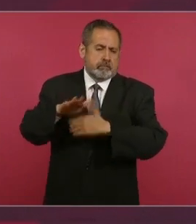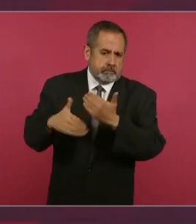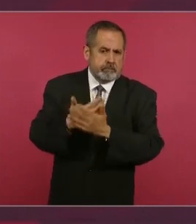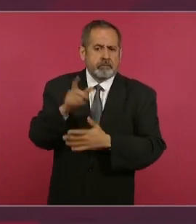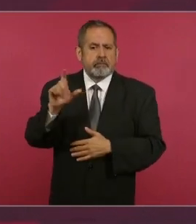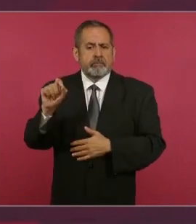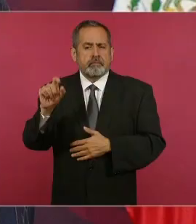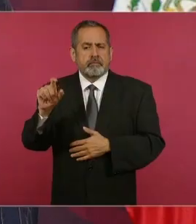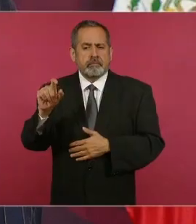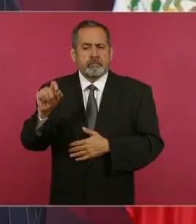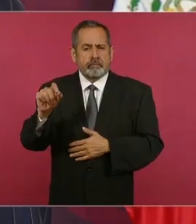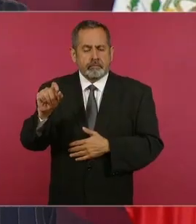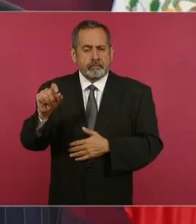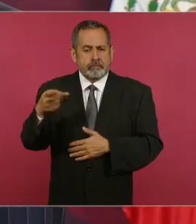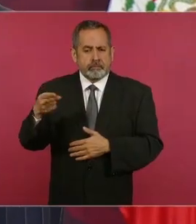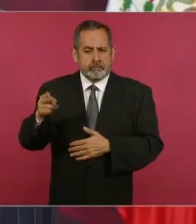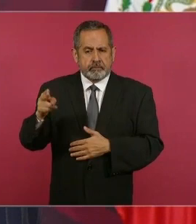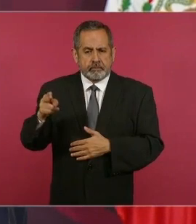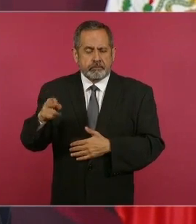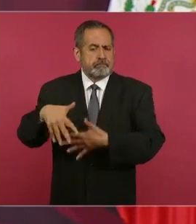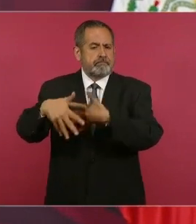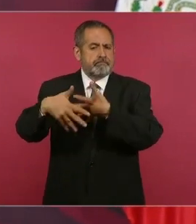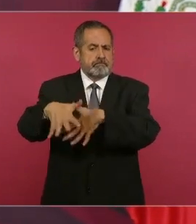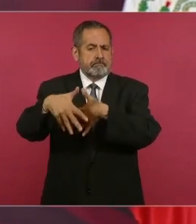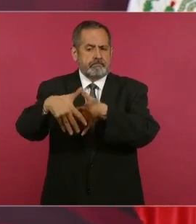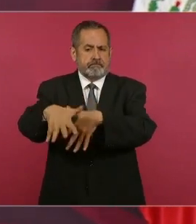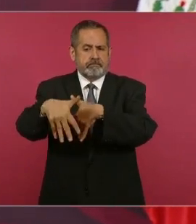20 de noviembre es el desfile.